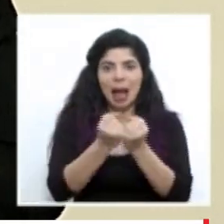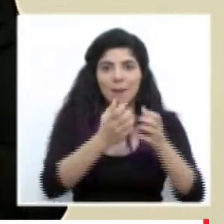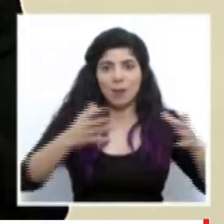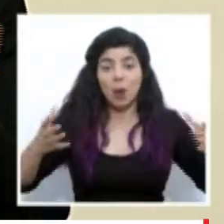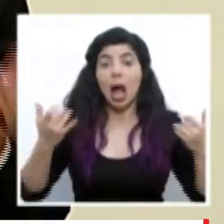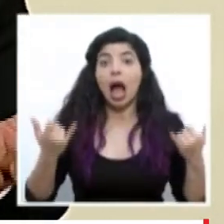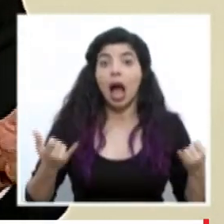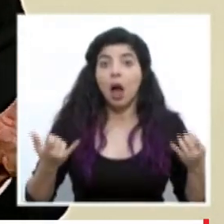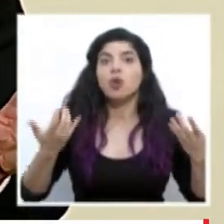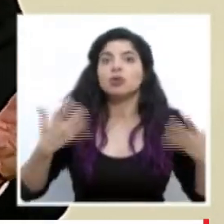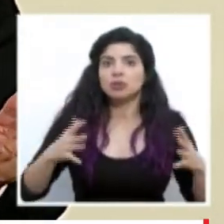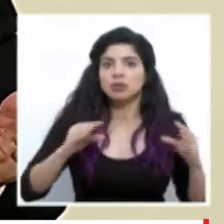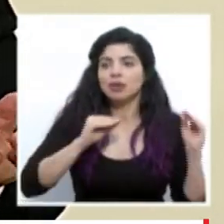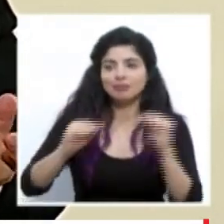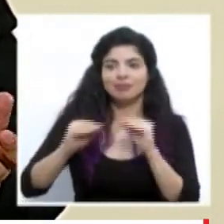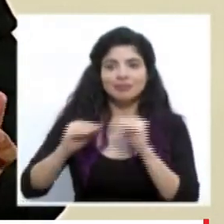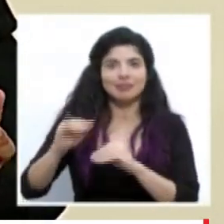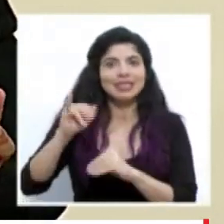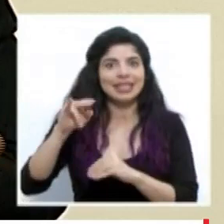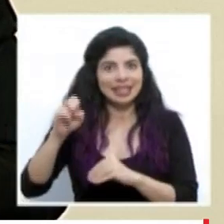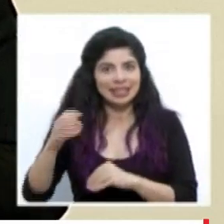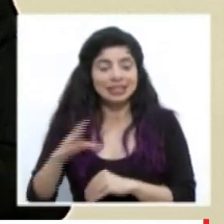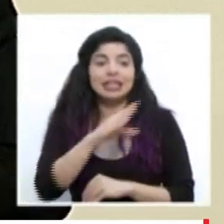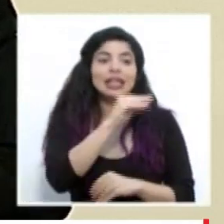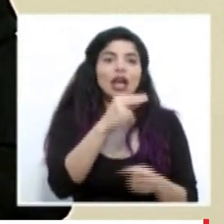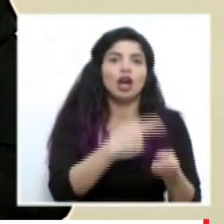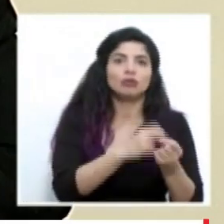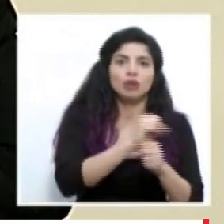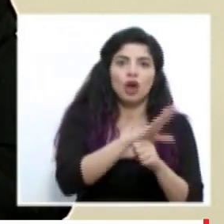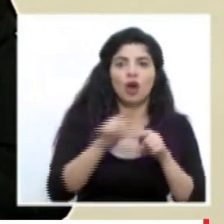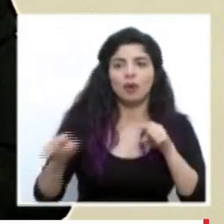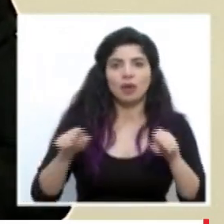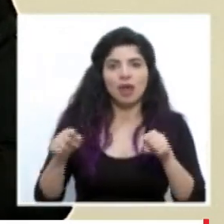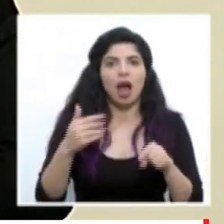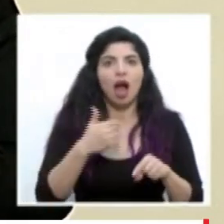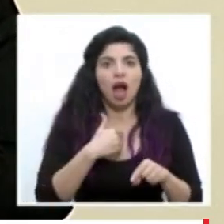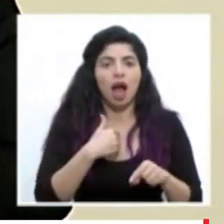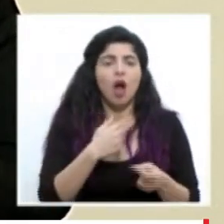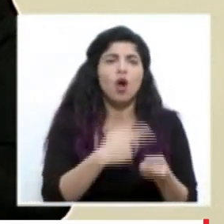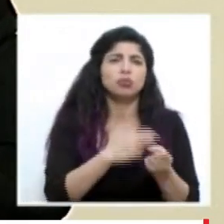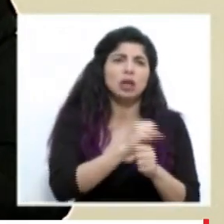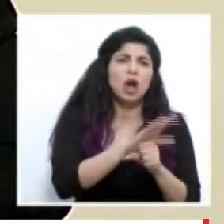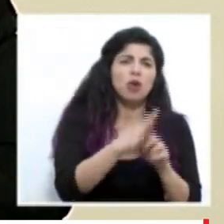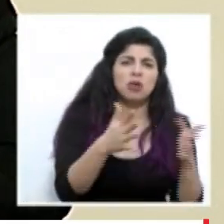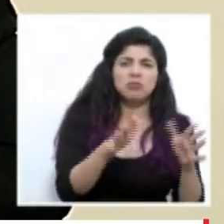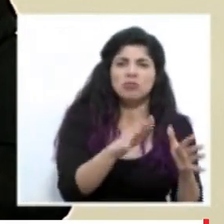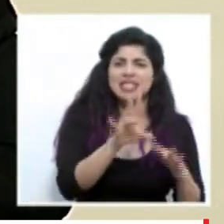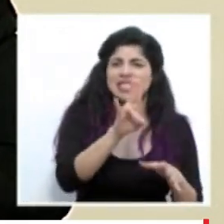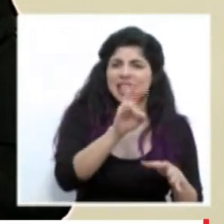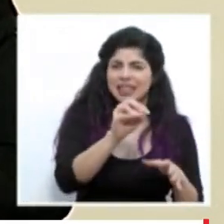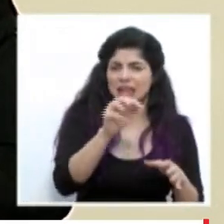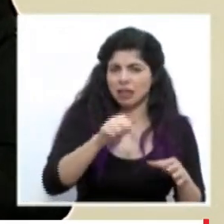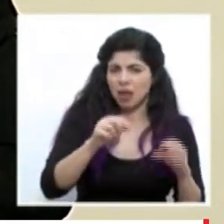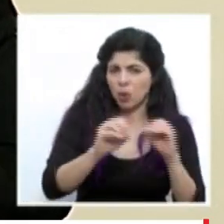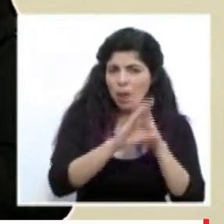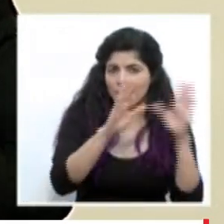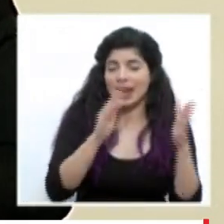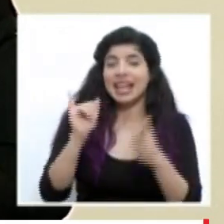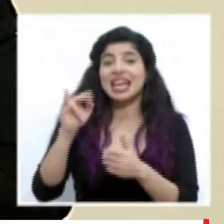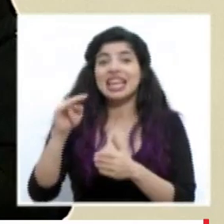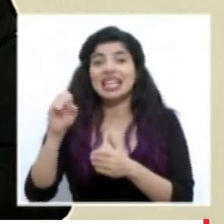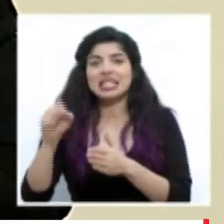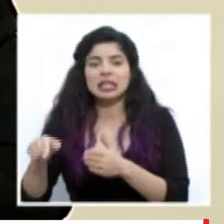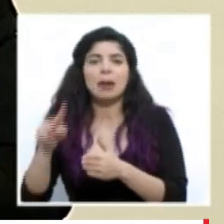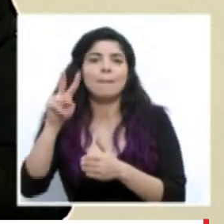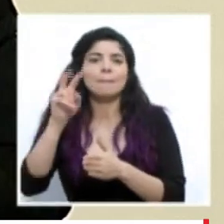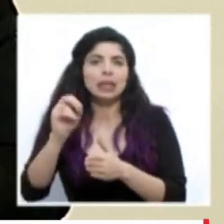Actualmente ya hay pacientes en el INS y hay pacientes en el SEACO. Creo que en el SEACO hay unos 70, era el número que había en la mañana, y en el INS hay